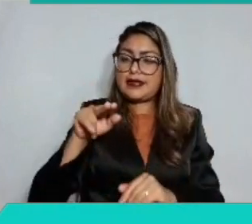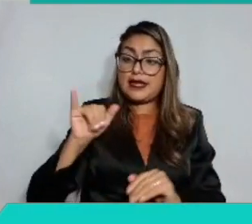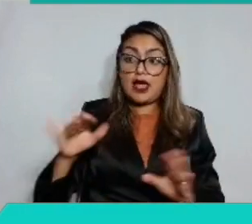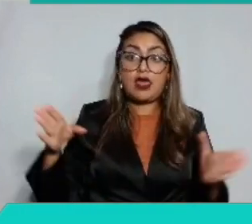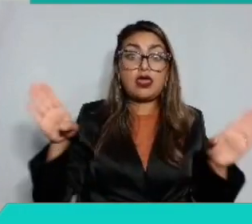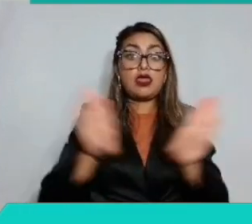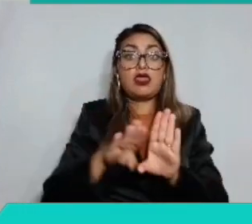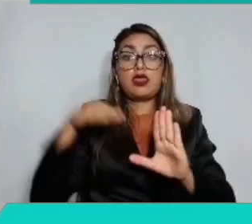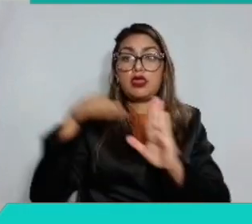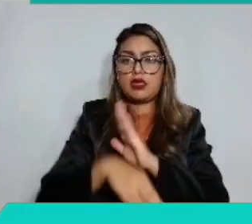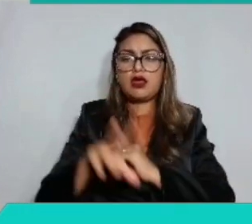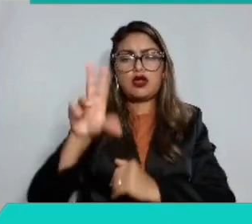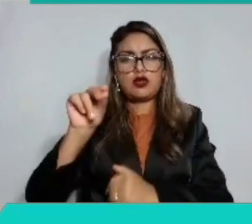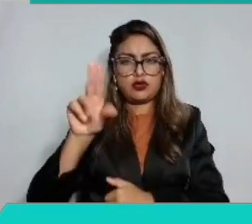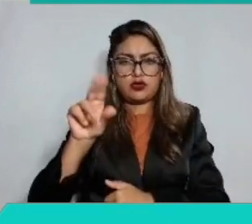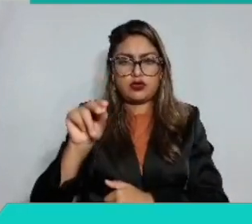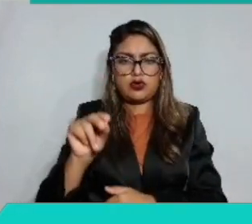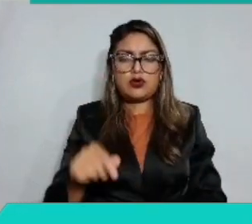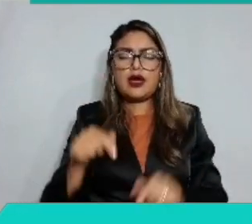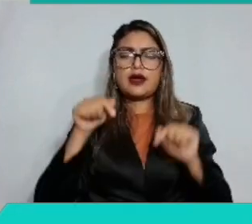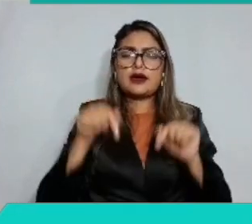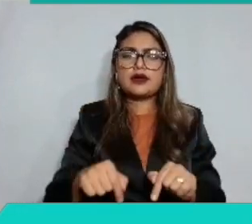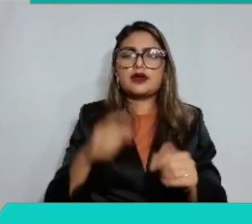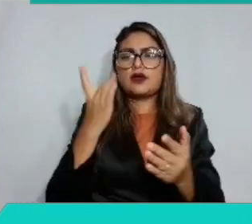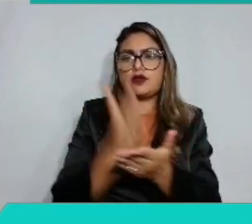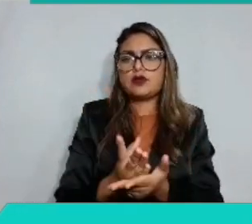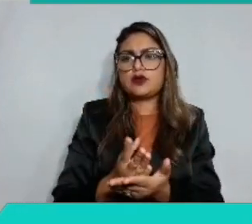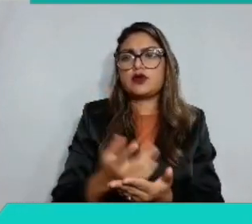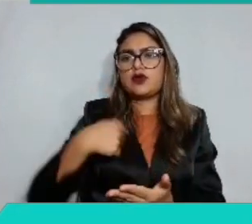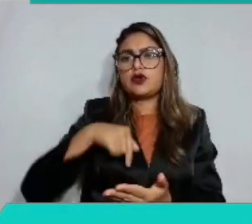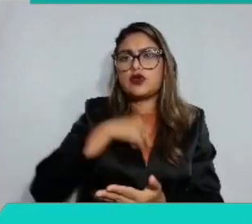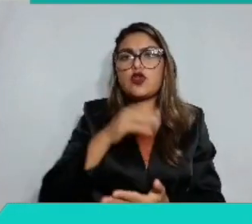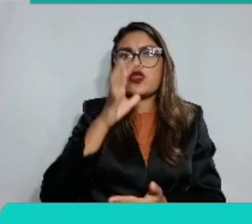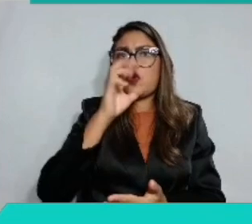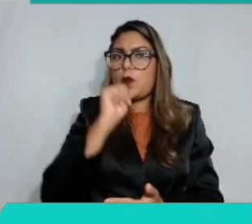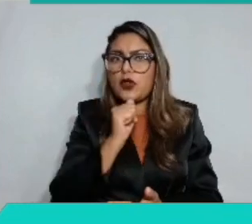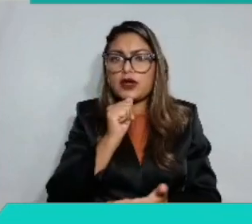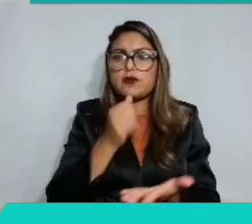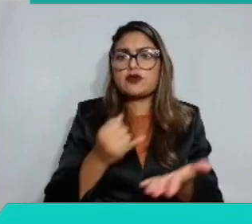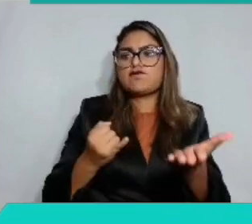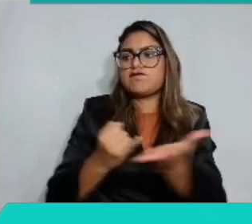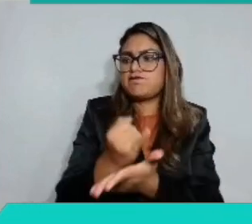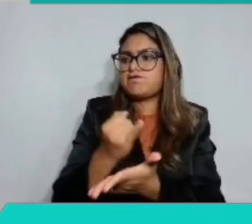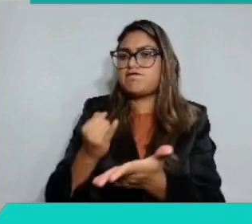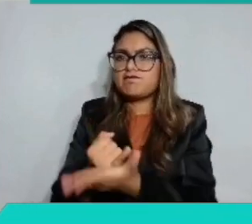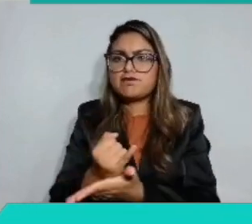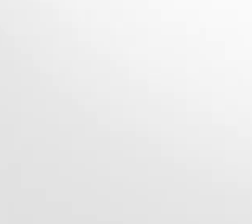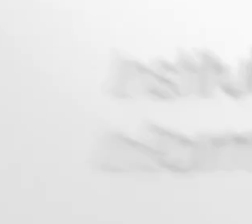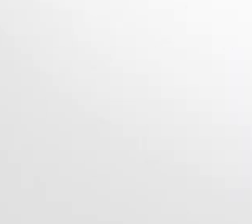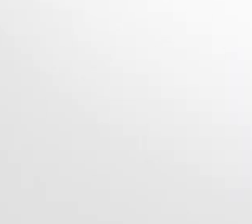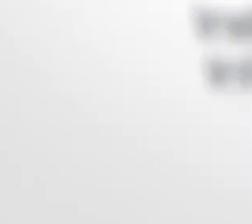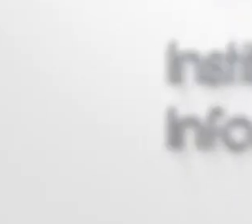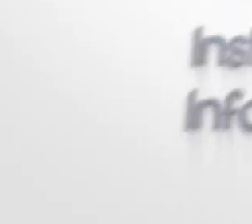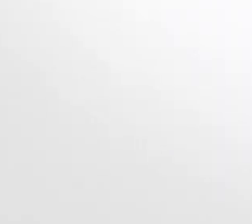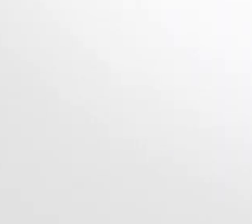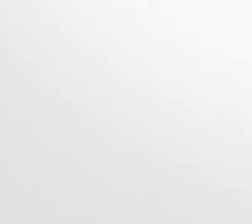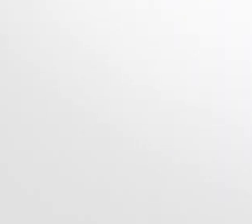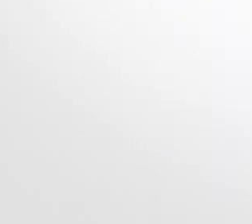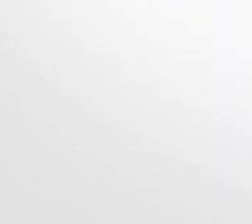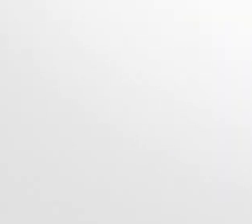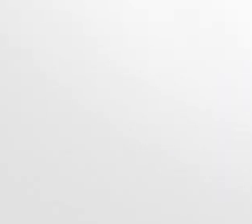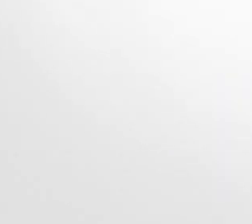podríamos resolver los recursos que los ciudadanos interponen ante las negativas es cuanto